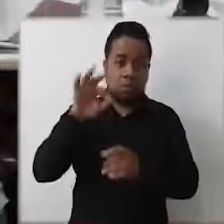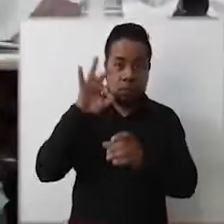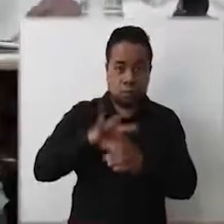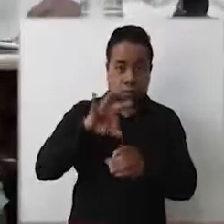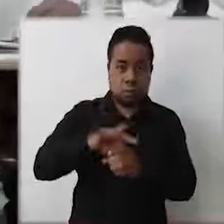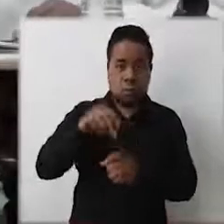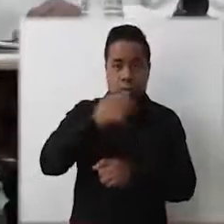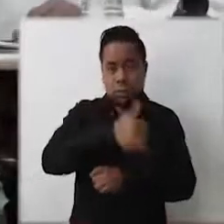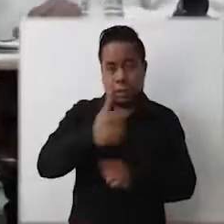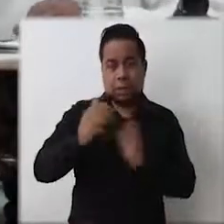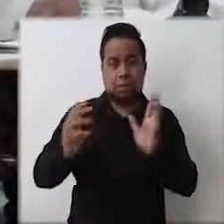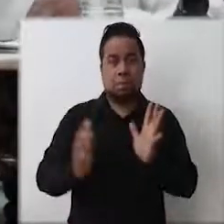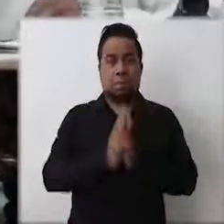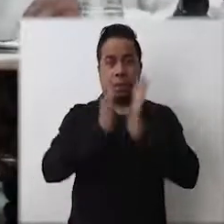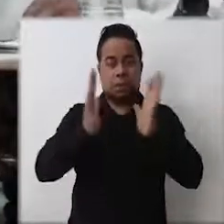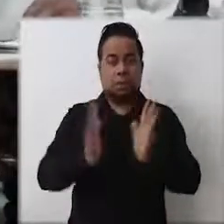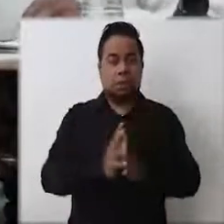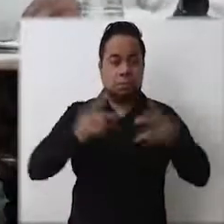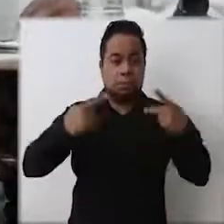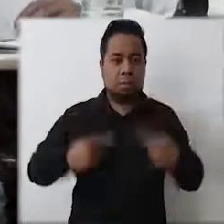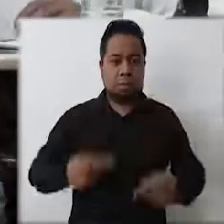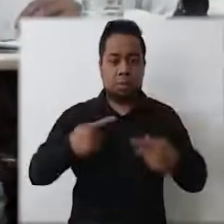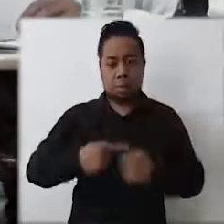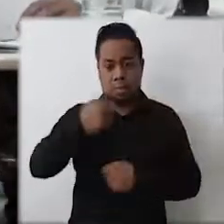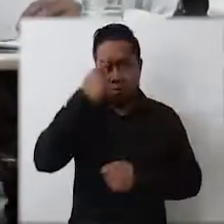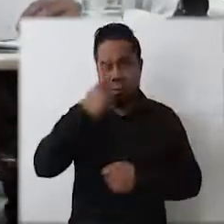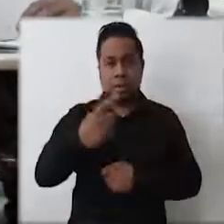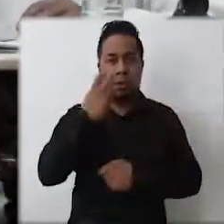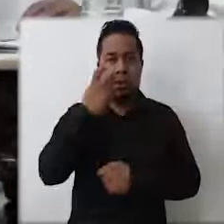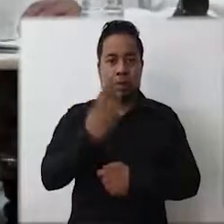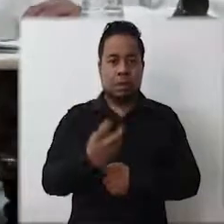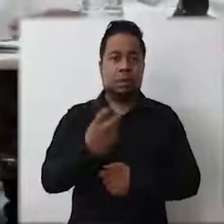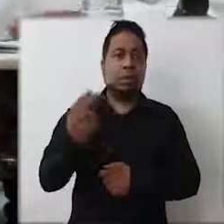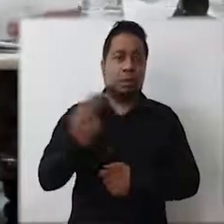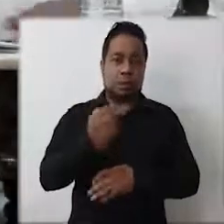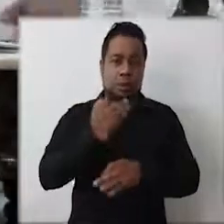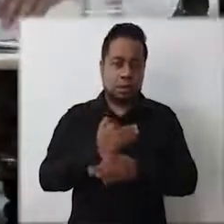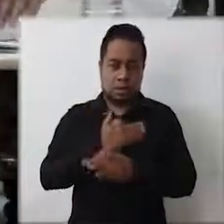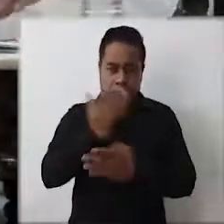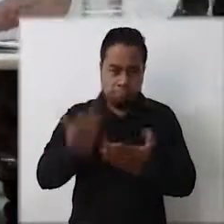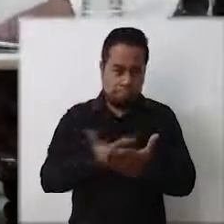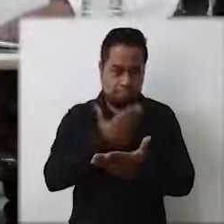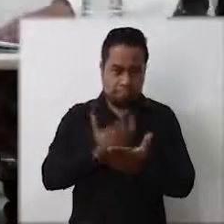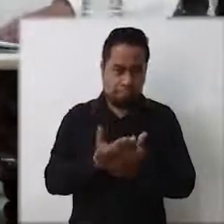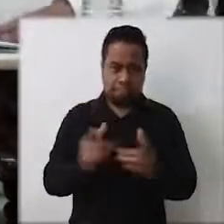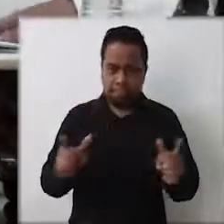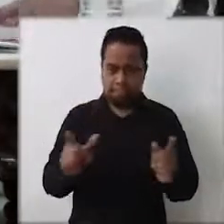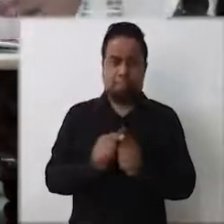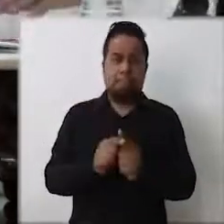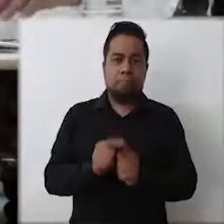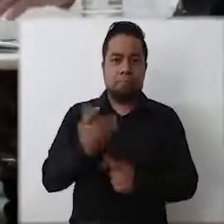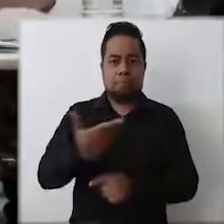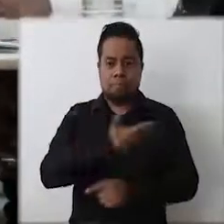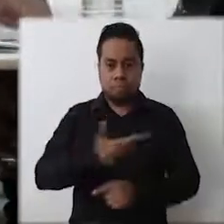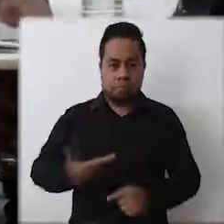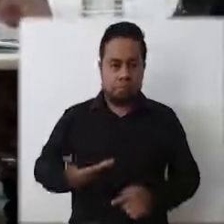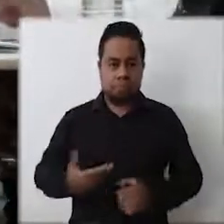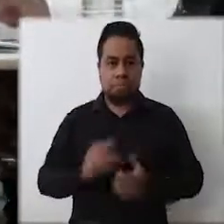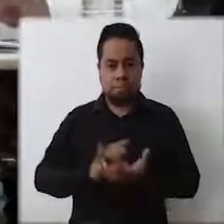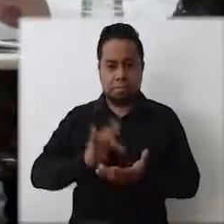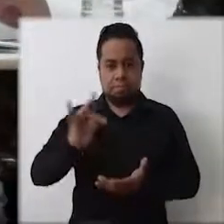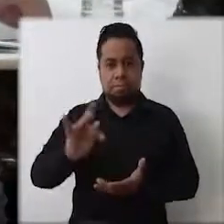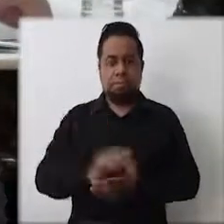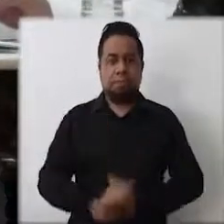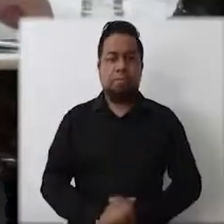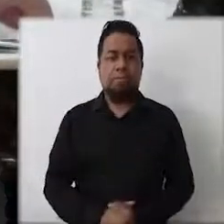propuesta que hace nuestra compañera regidora, de modo tal que no perdamos mucho tiempo